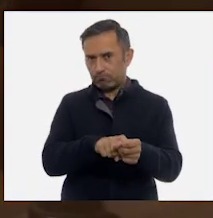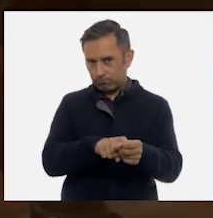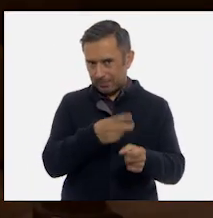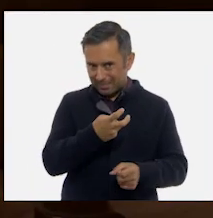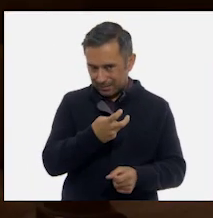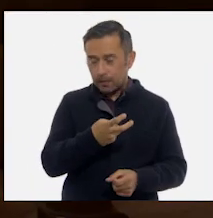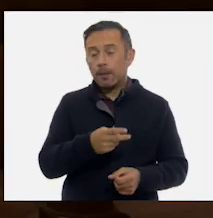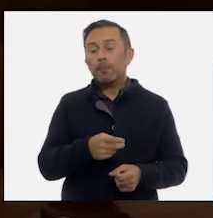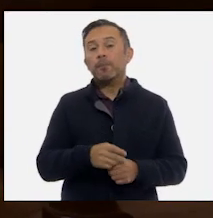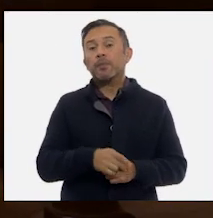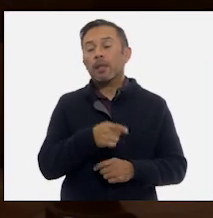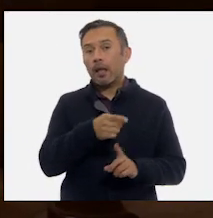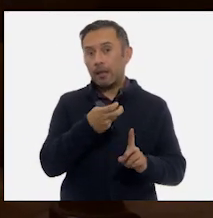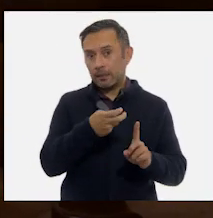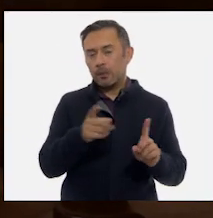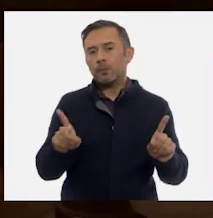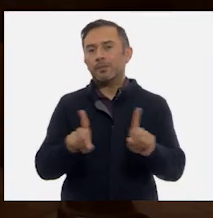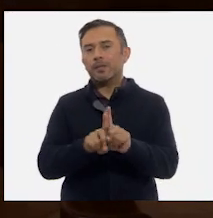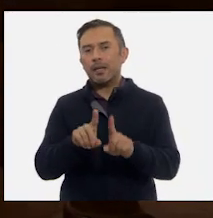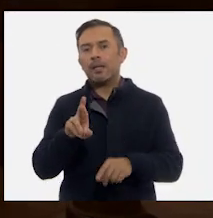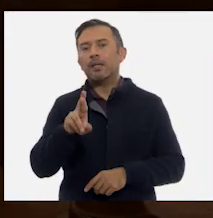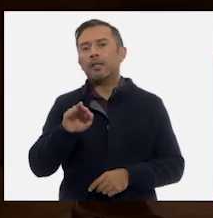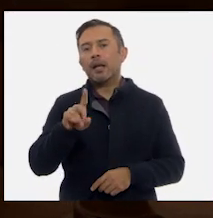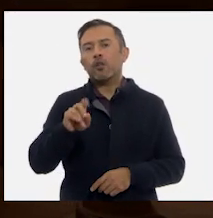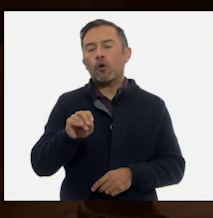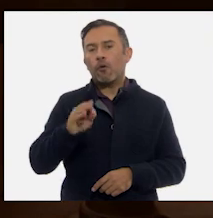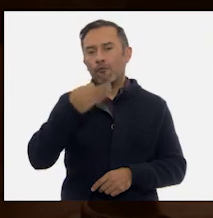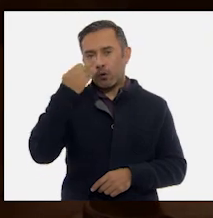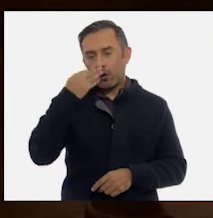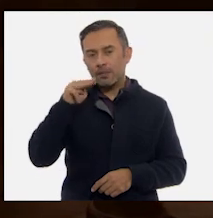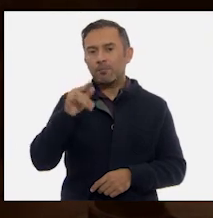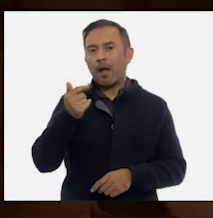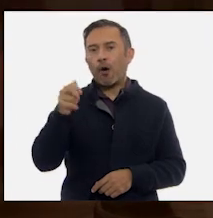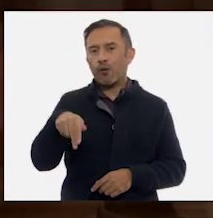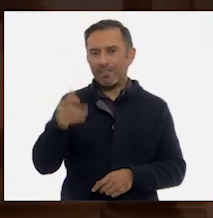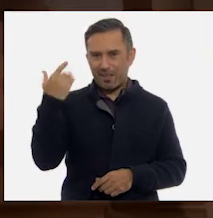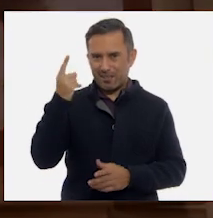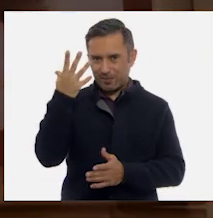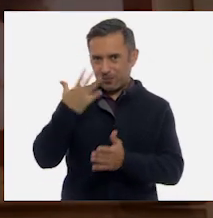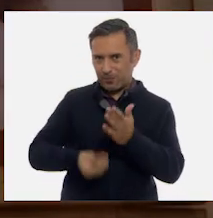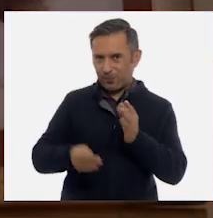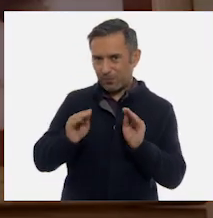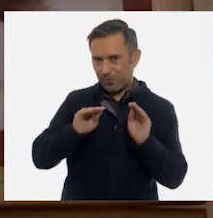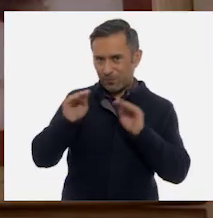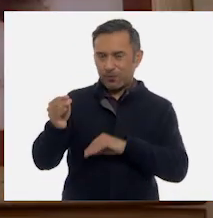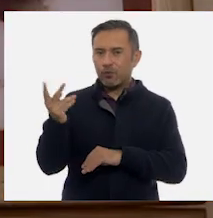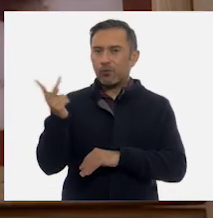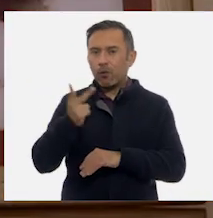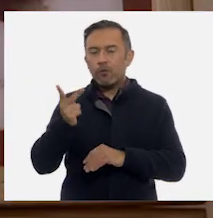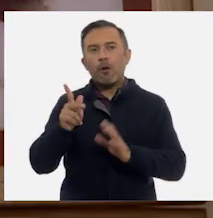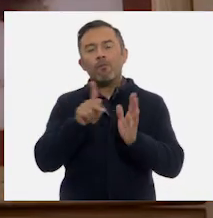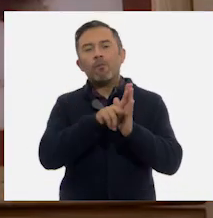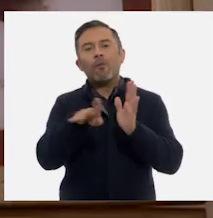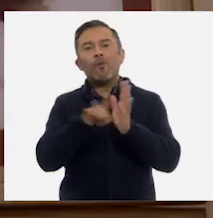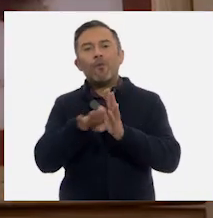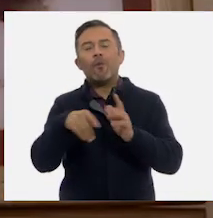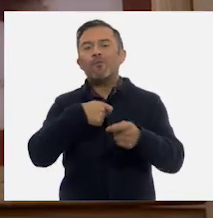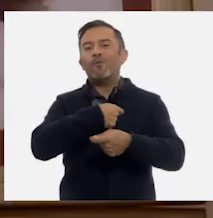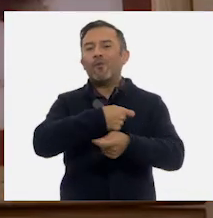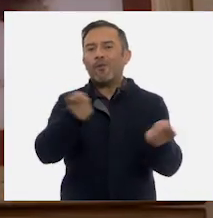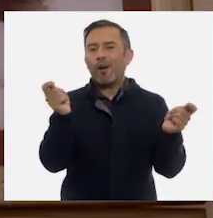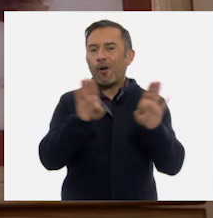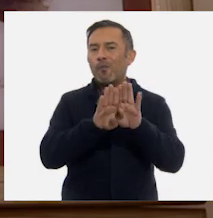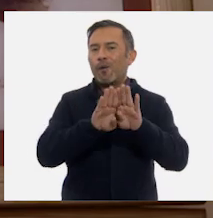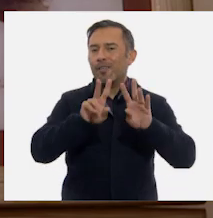Compañera sentimental de Ricardo Flores Magón durante su exilio, fue propagandista de proclamas y distribuyó periódicos de contenido rebelde